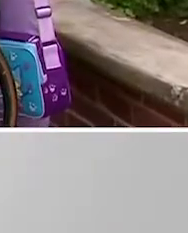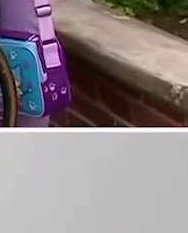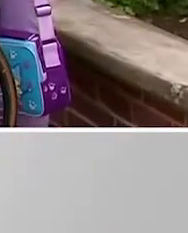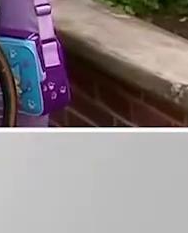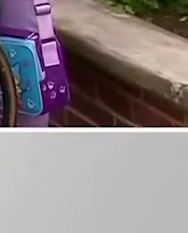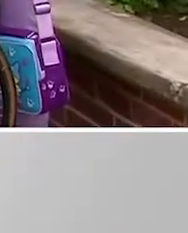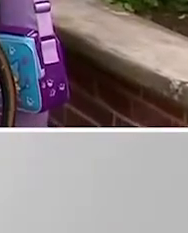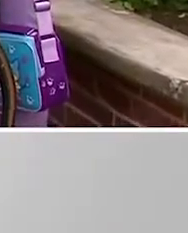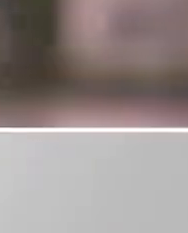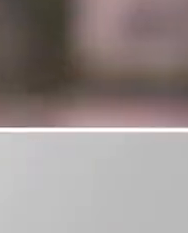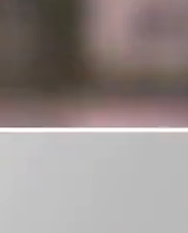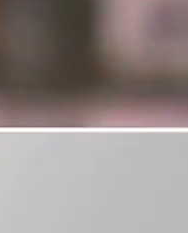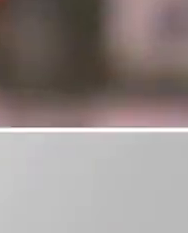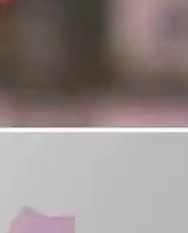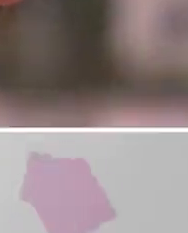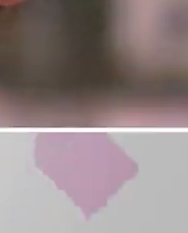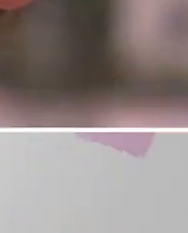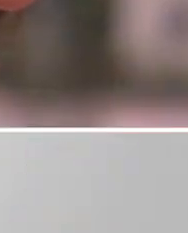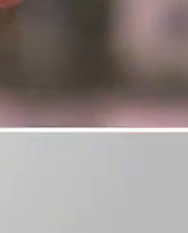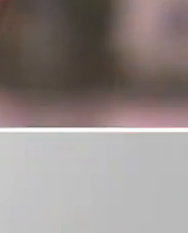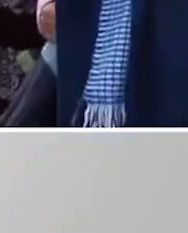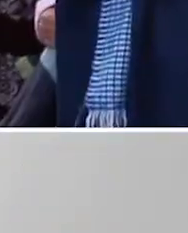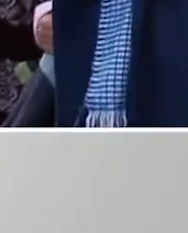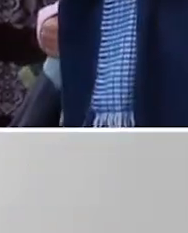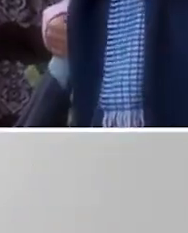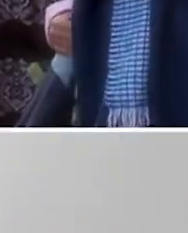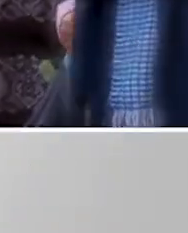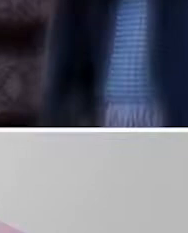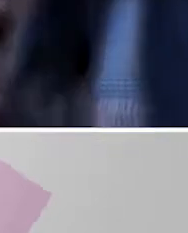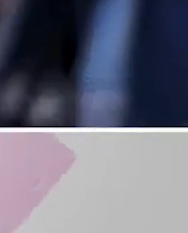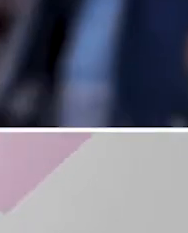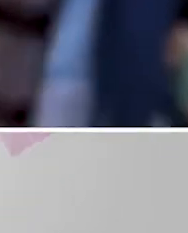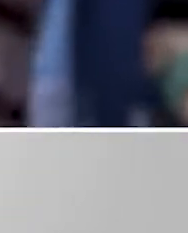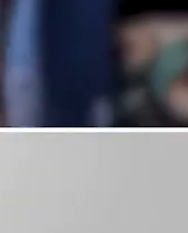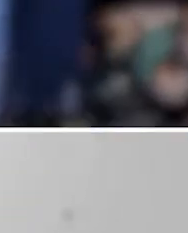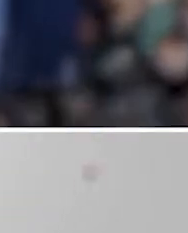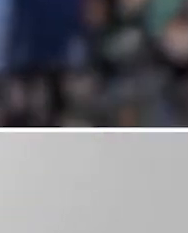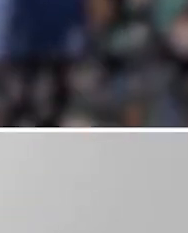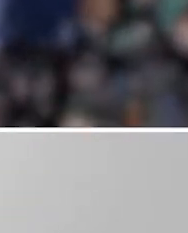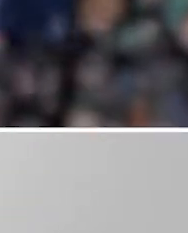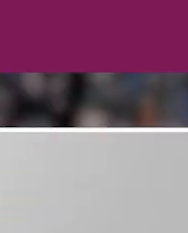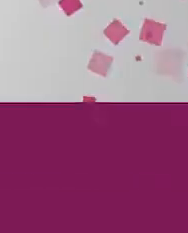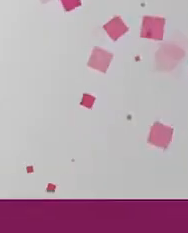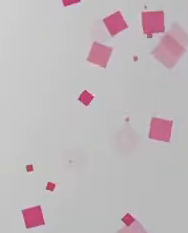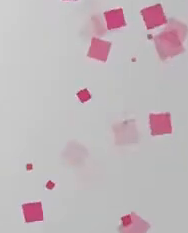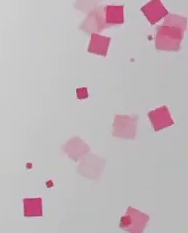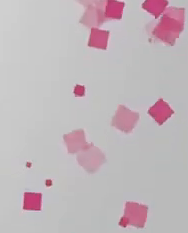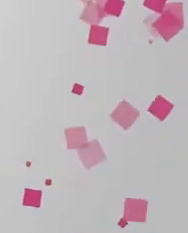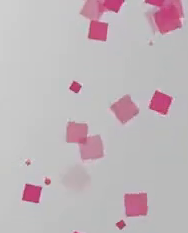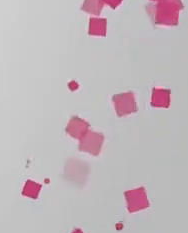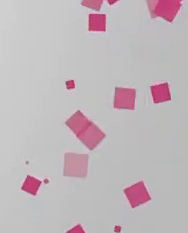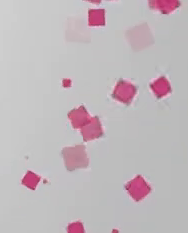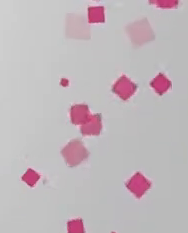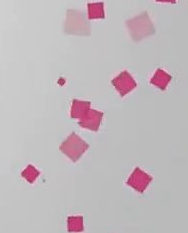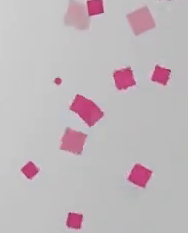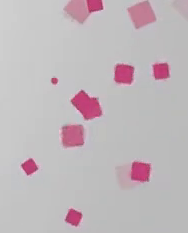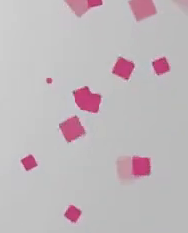mundo. Por eso, las historias de Equipatla apelan a la realidad de los niños y niñas de nuestro país.